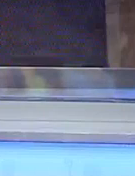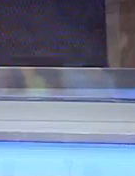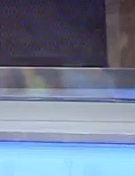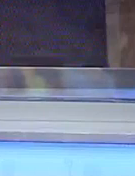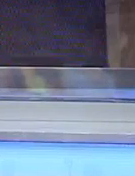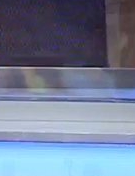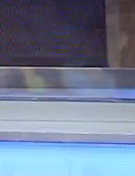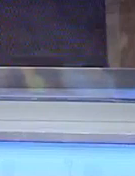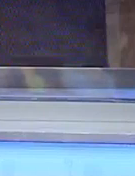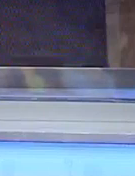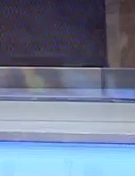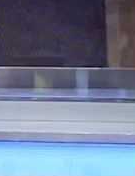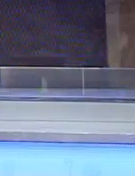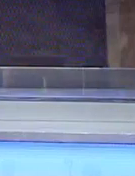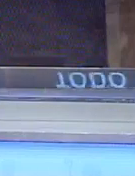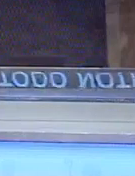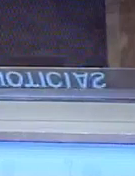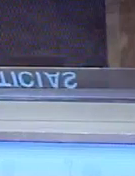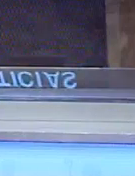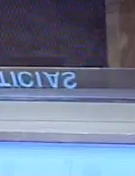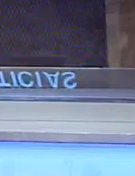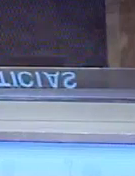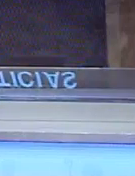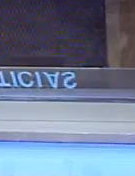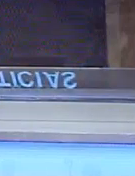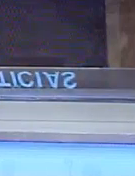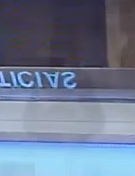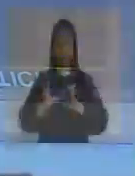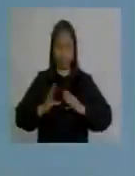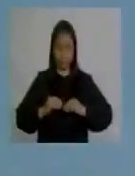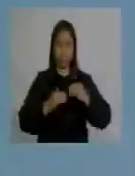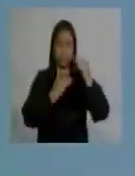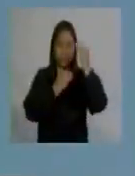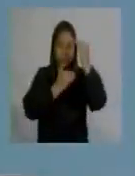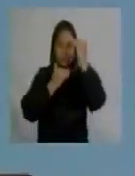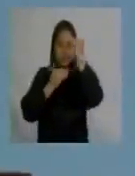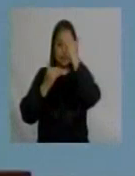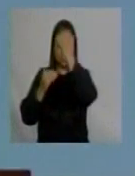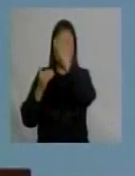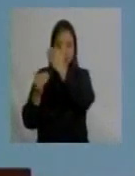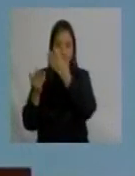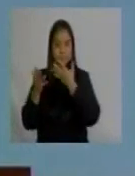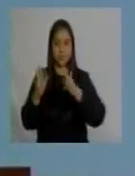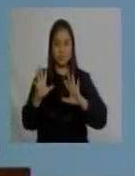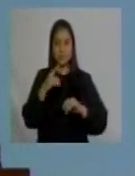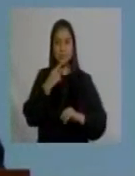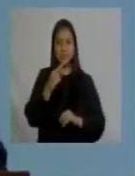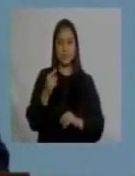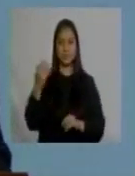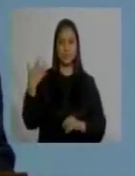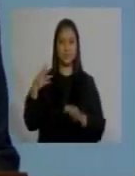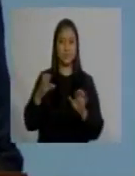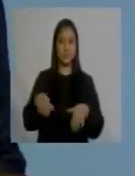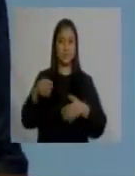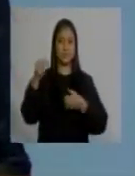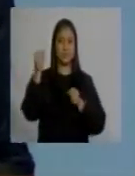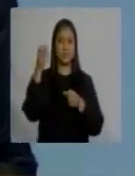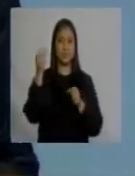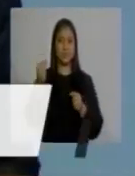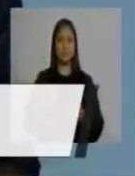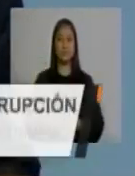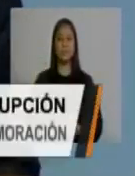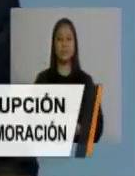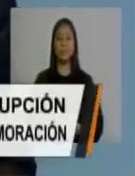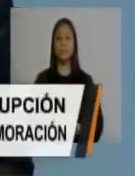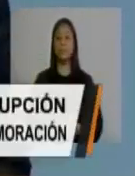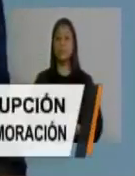La lucha por parte de las autoridades en contra de la corrupción y hoy en el Día Internacional en contra de este flagelo, también el presidente de la República